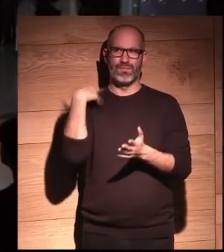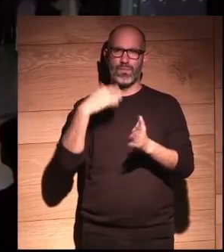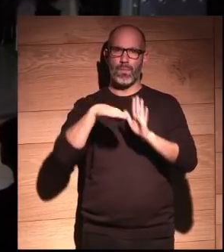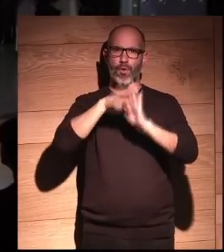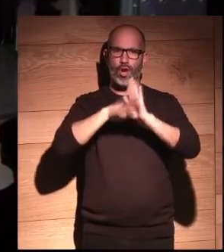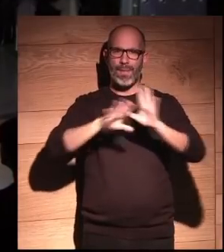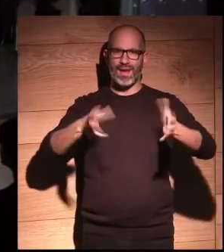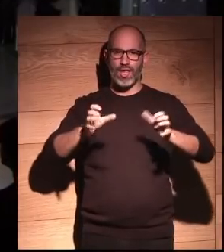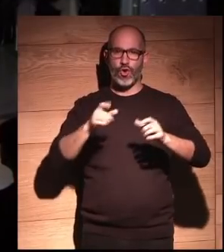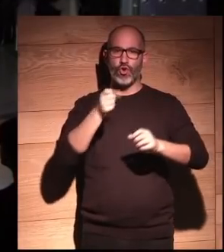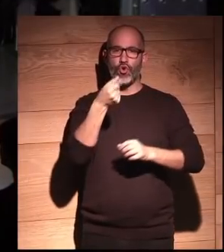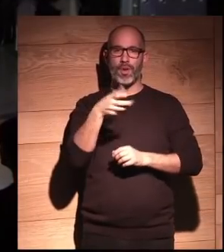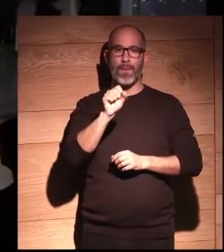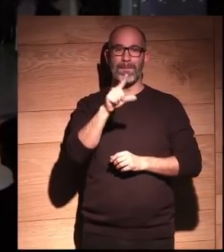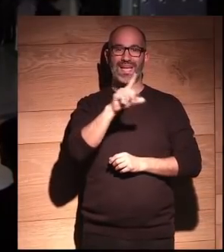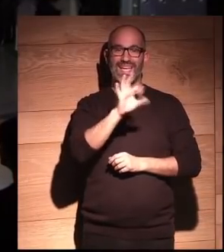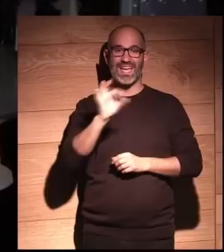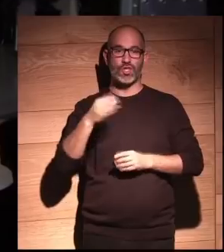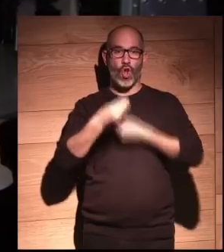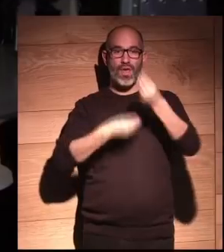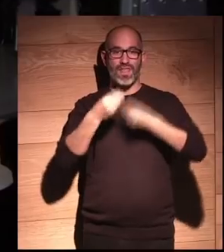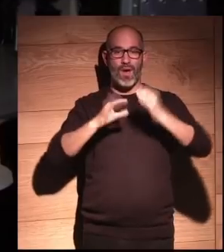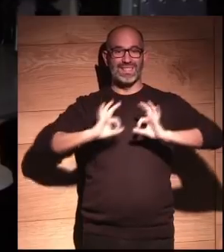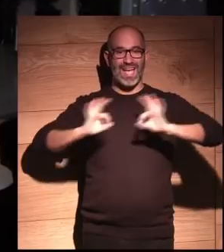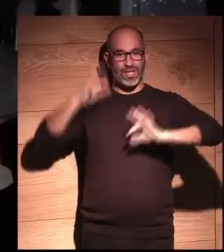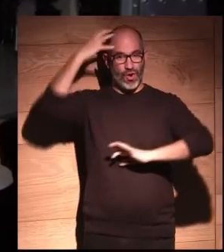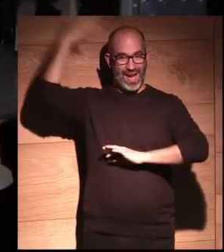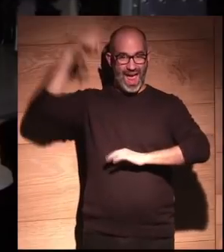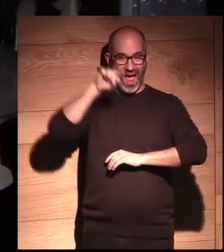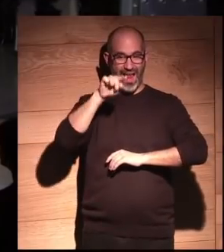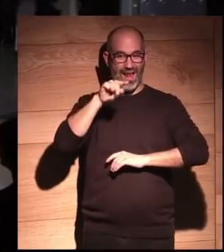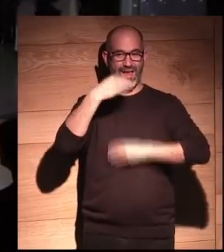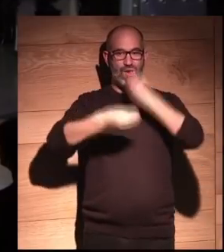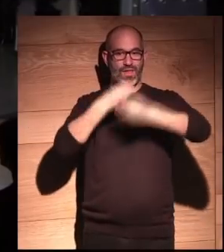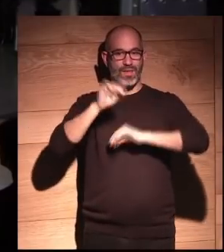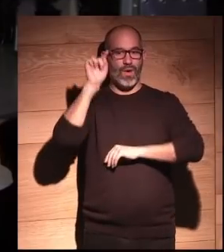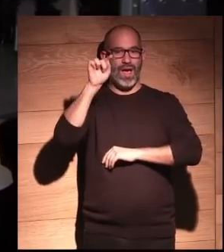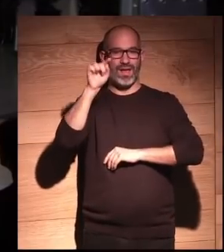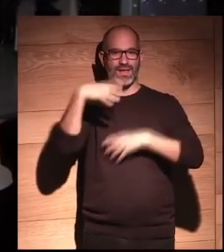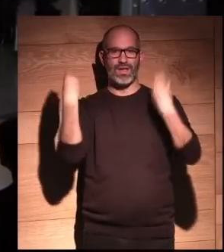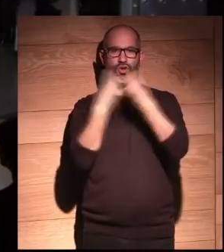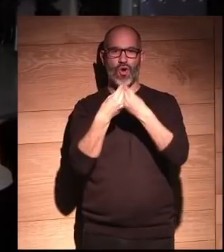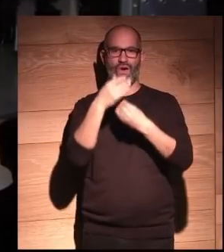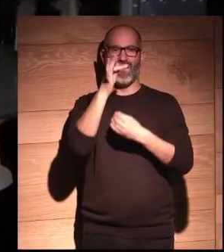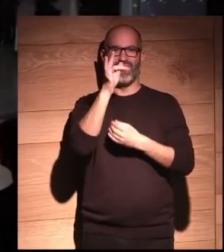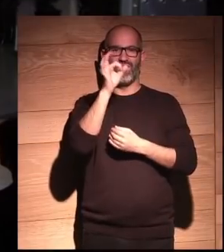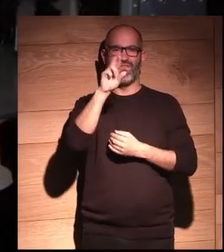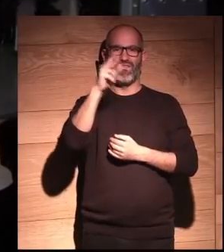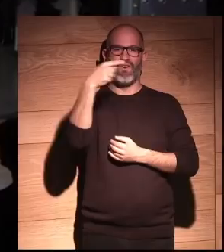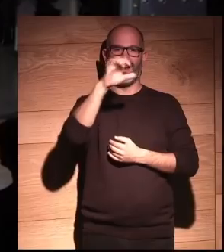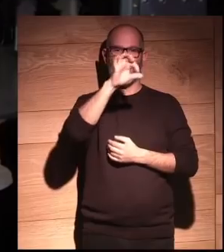programa número 1500 en el Teatro Real. En el Teatro Real la hicimos con